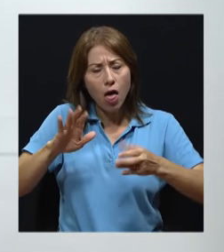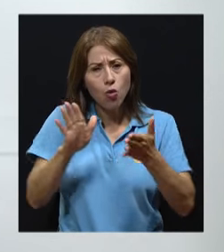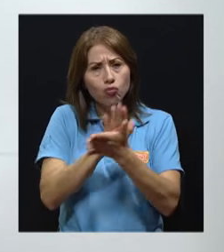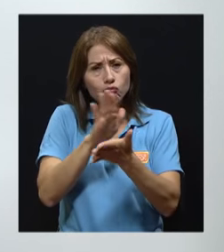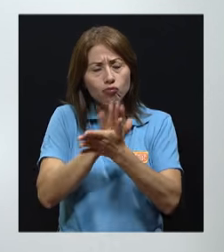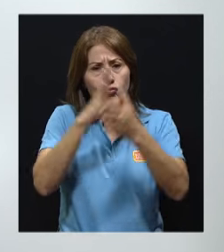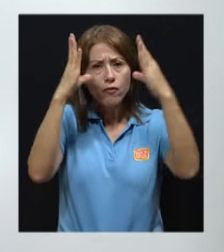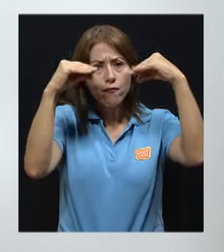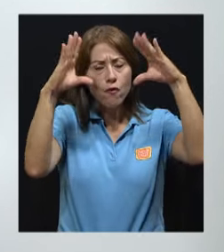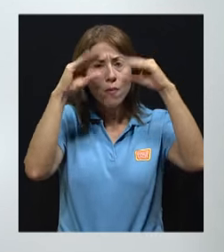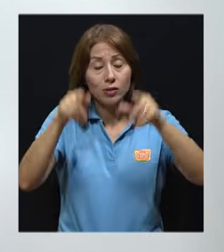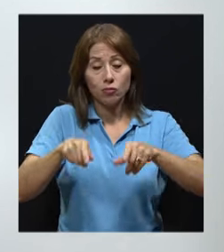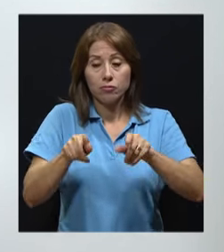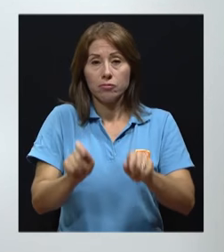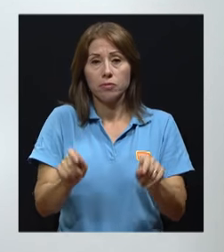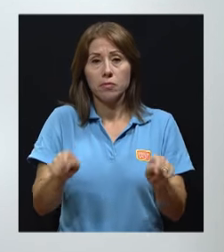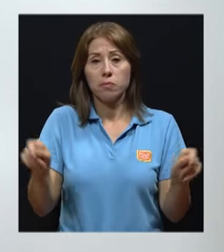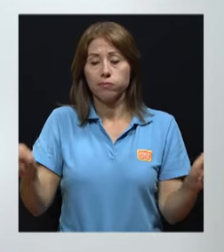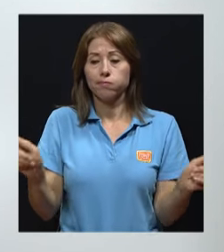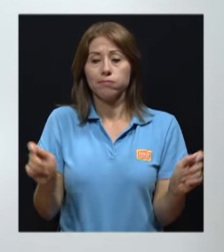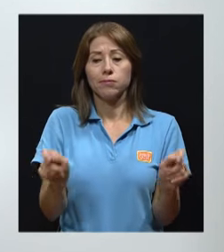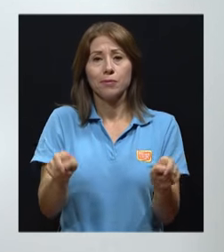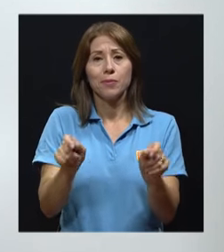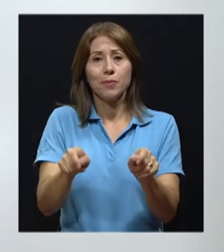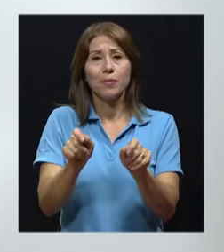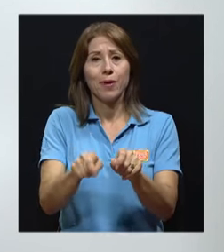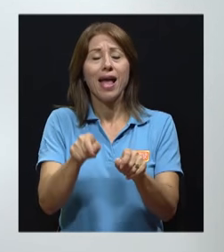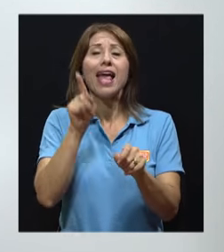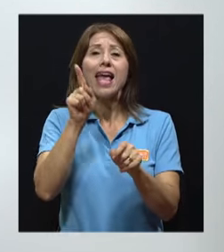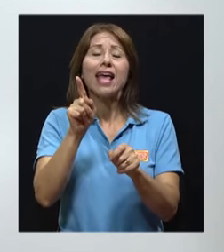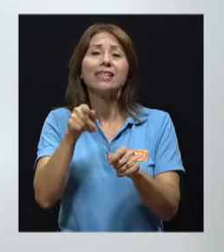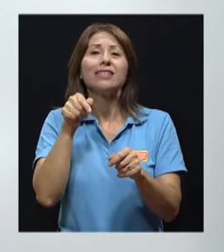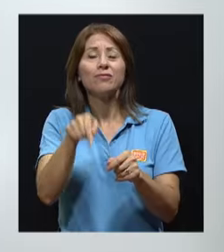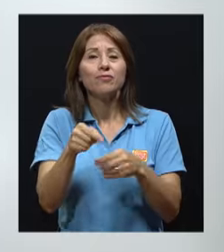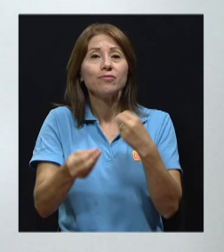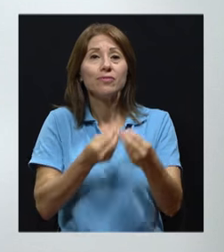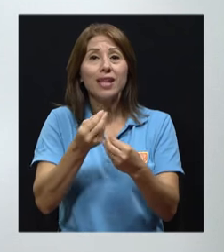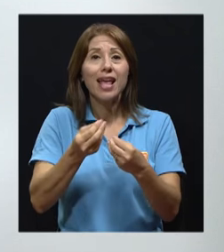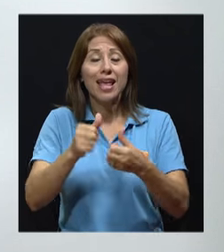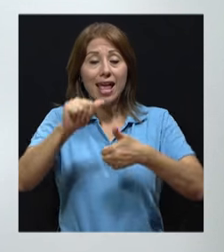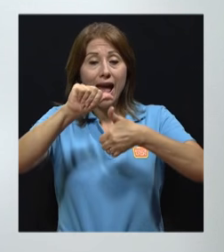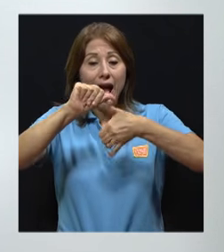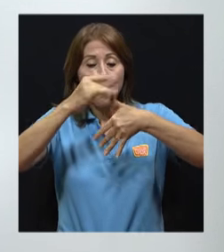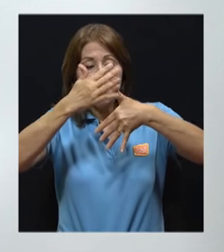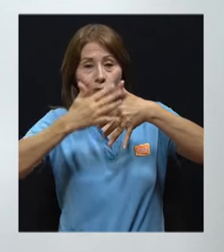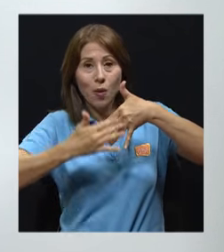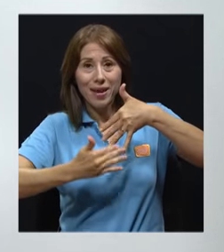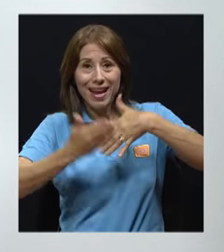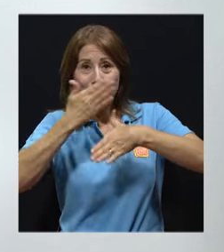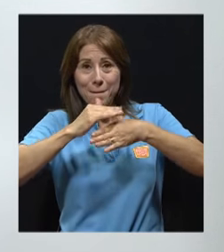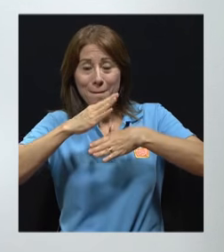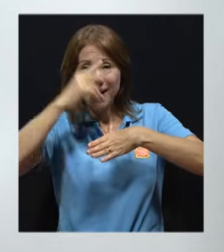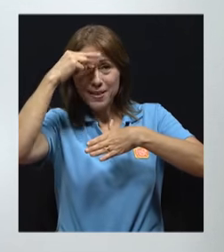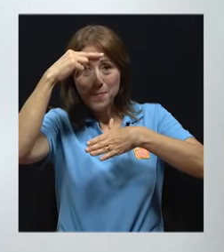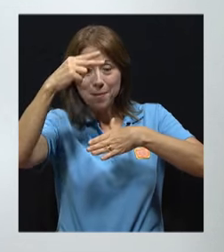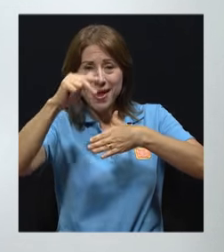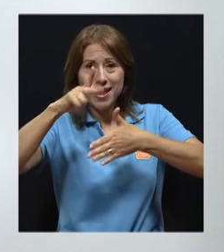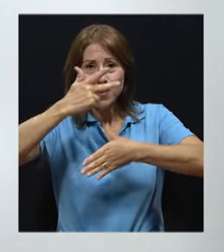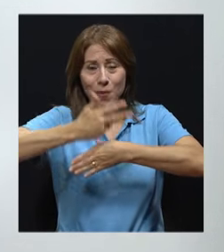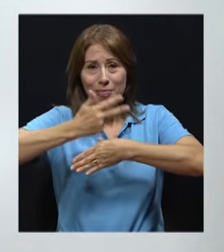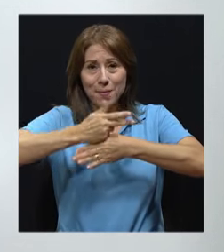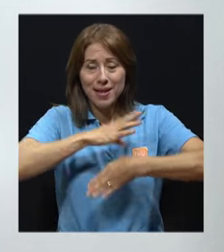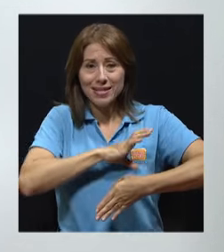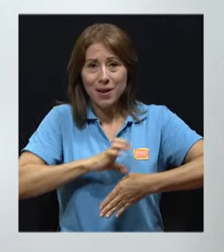Nosotros hemos revisado y analizado la Marisa es un instrumento que a por lo menos a